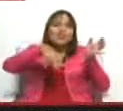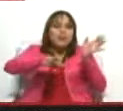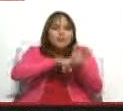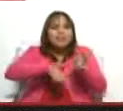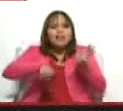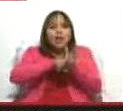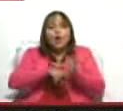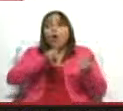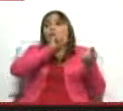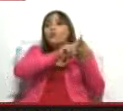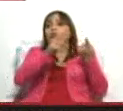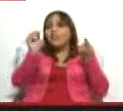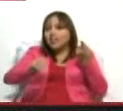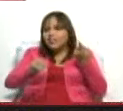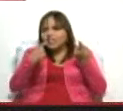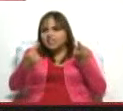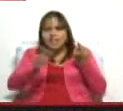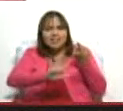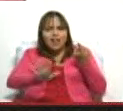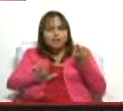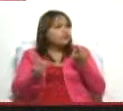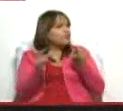decirlo una vez, sino mil veces.